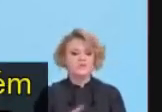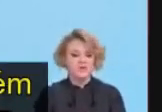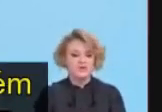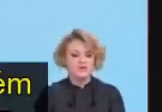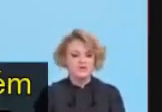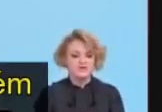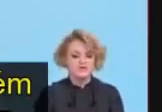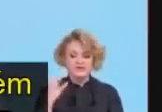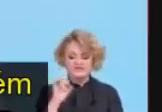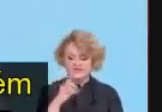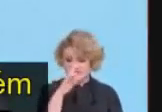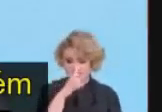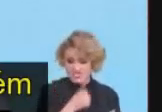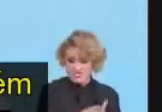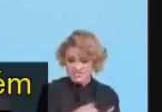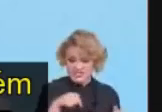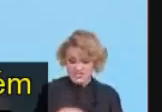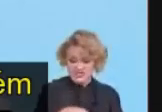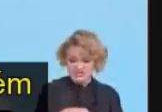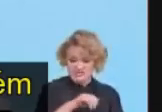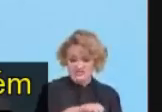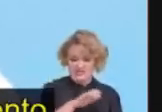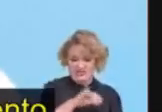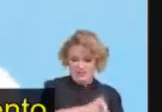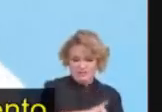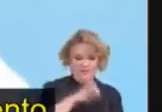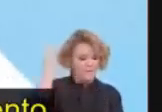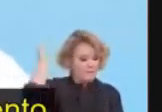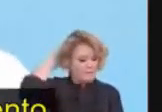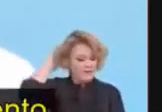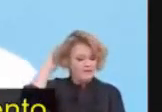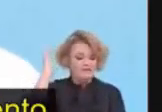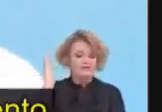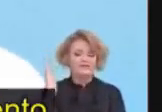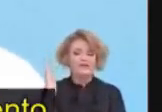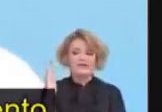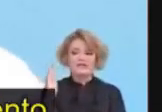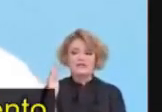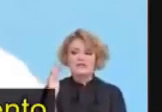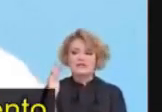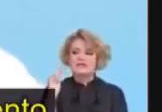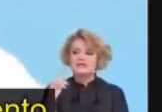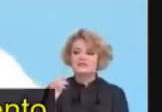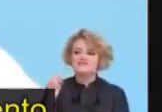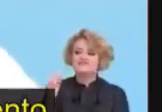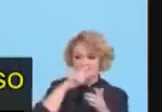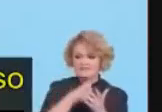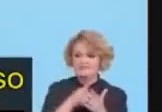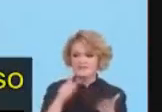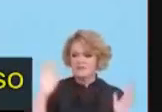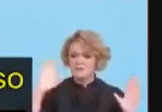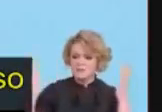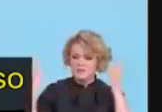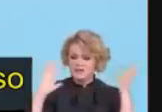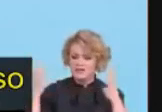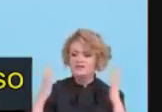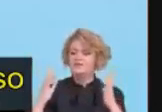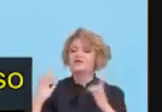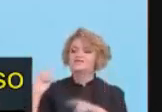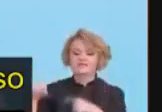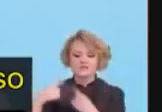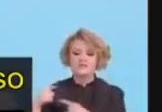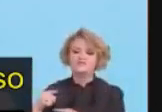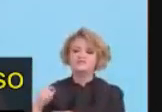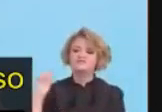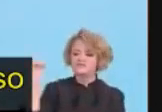climático o sea cualquier excusa esta gente le es válida para para una guerra una una pandemia el cambio climático yo que sé